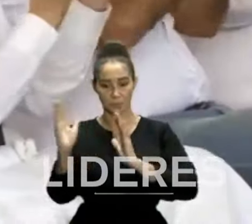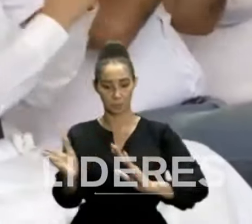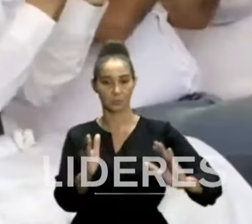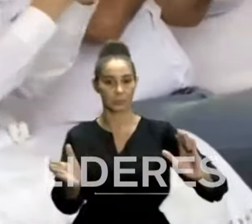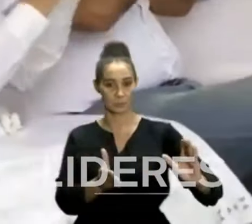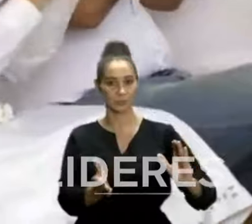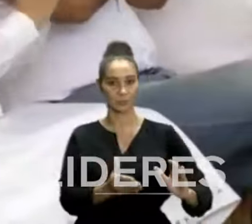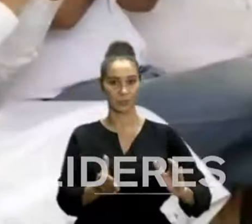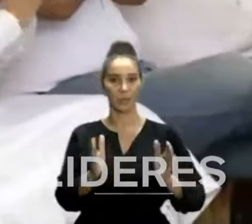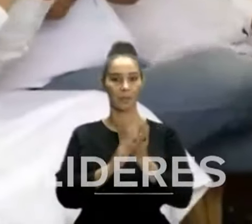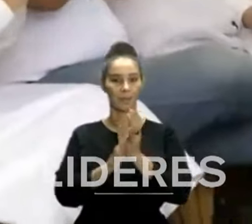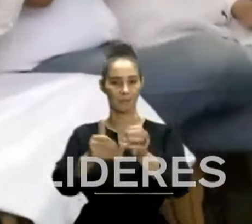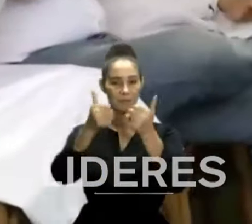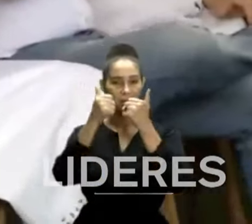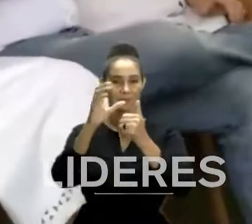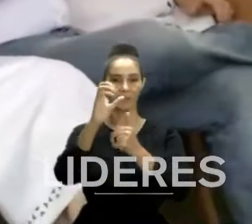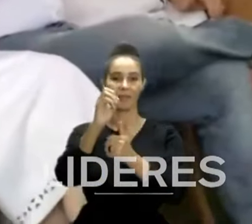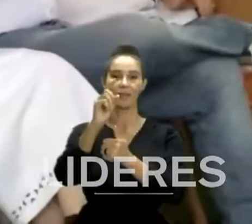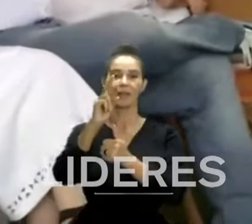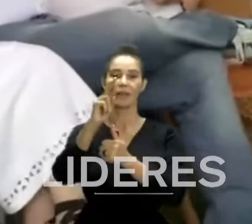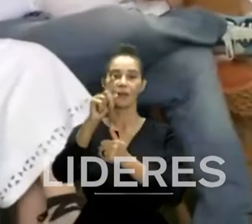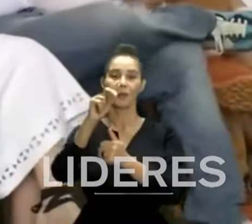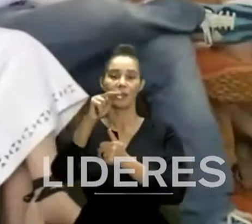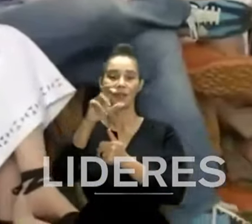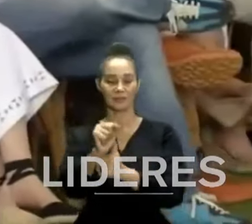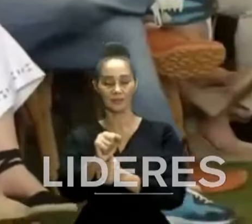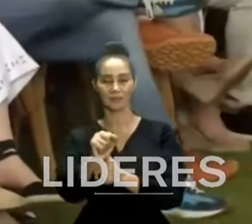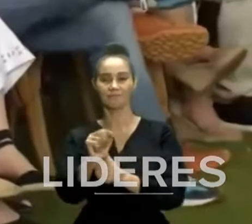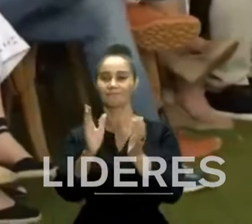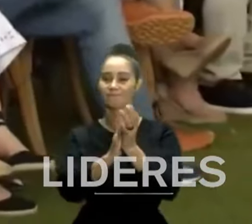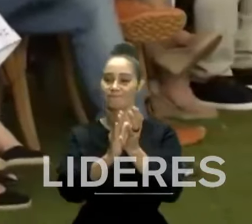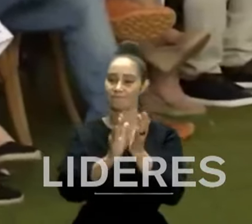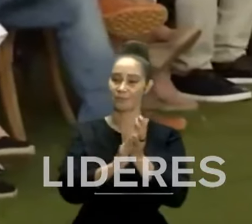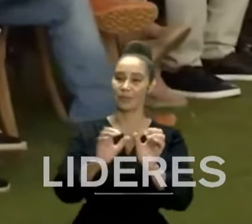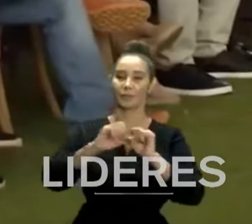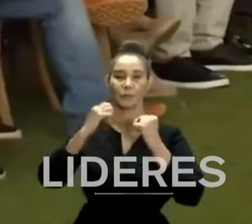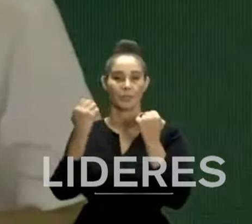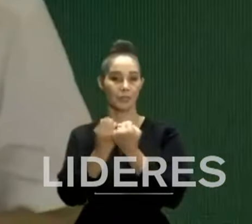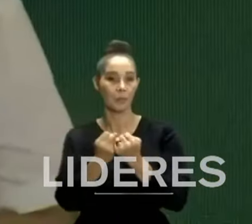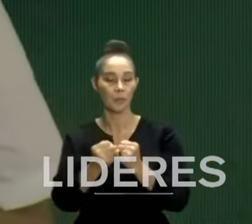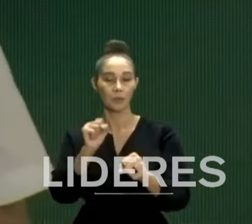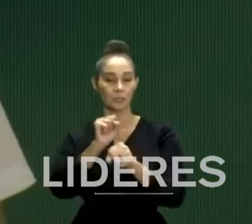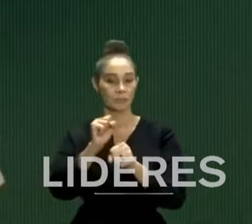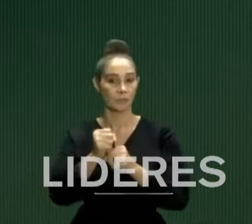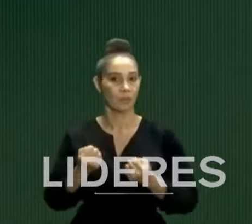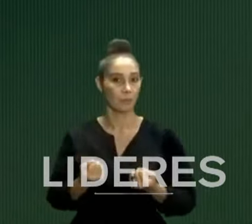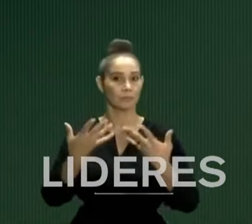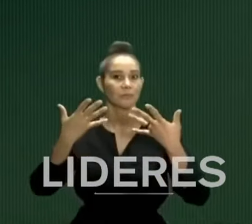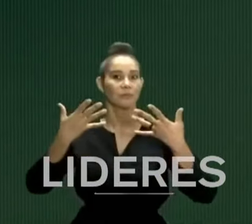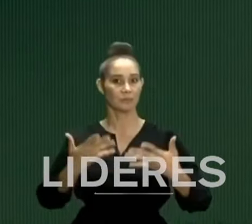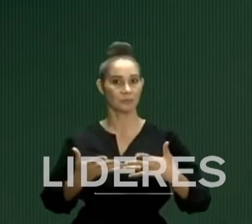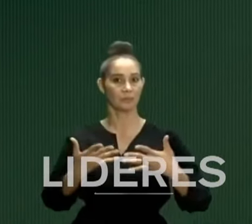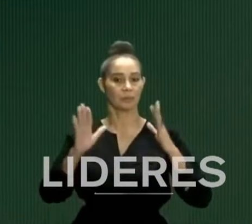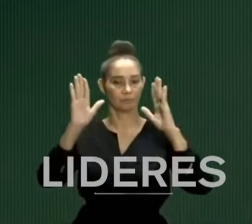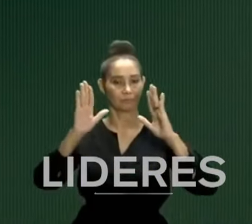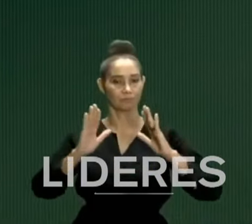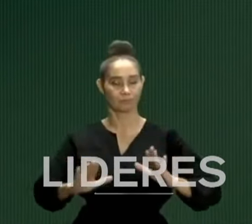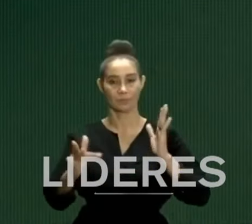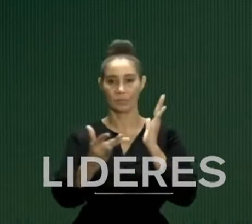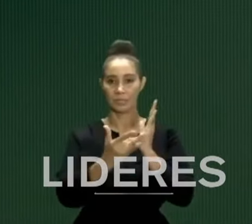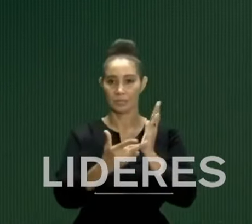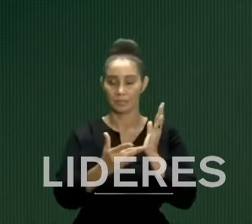que felicidades, Carolina, felicidades a su gran equipo que ha podido trabajar con excelentes